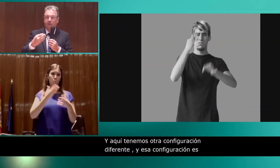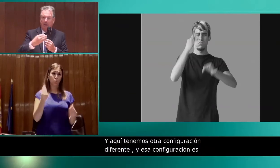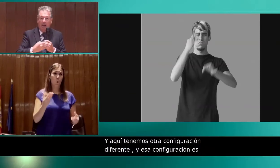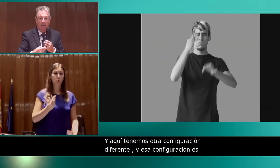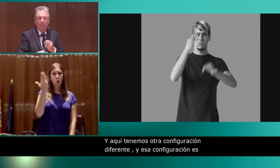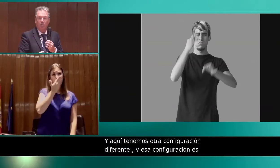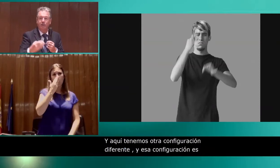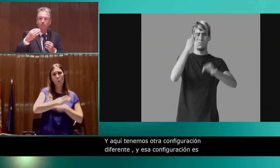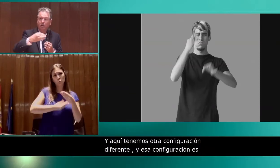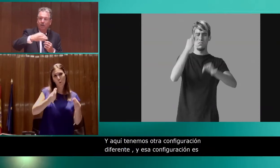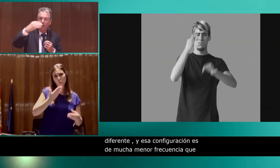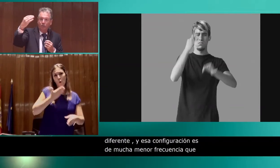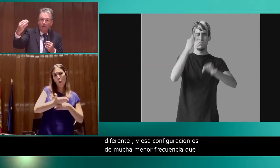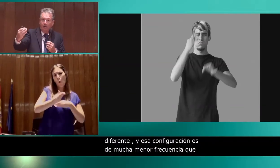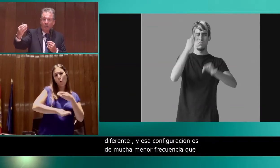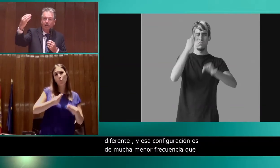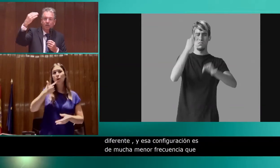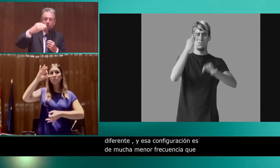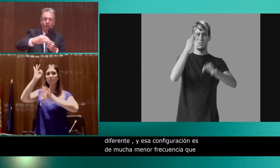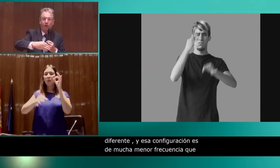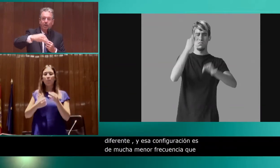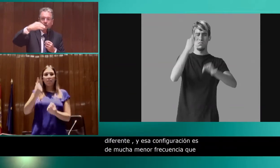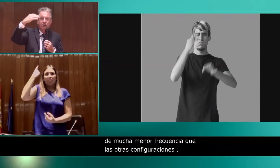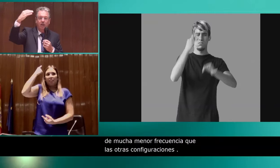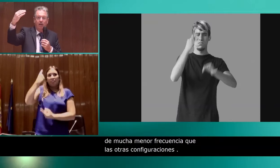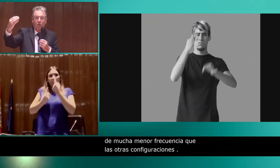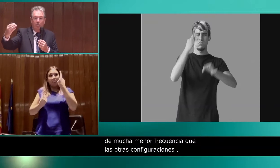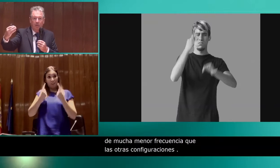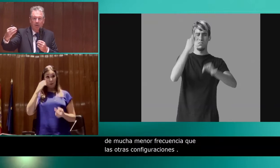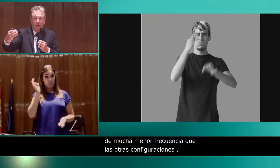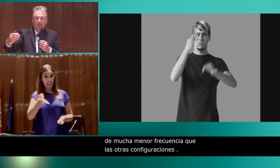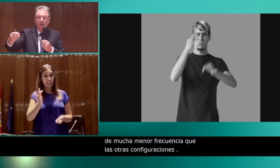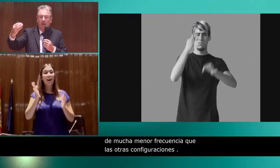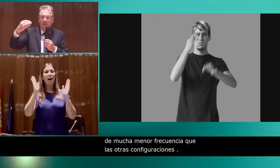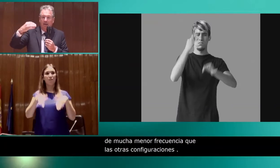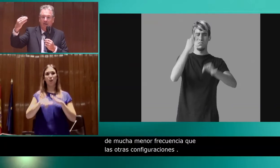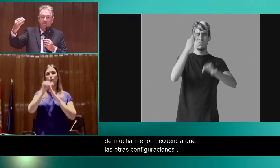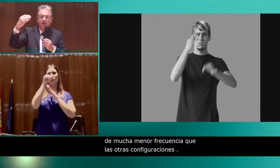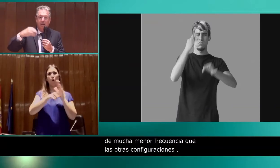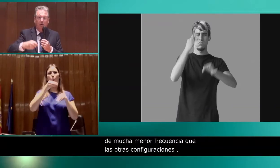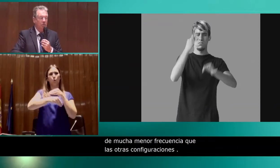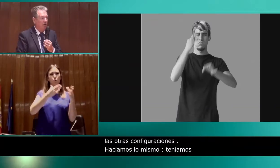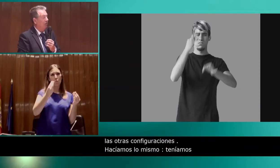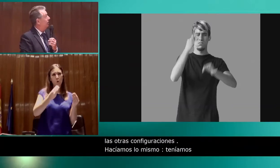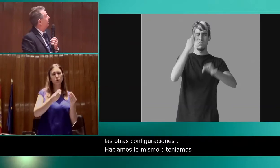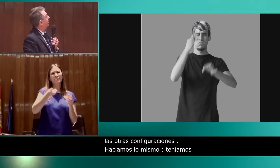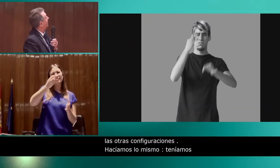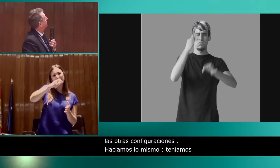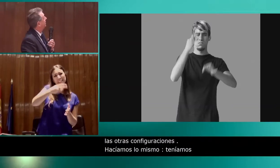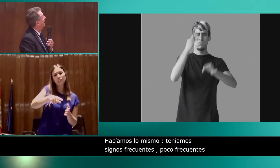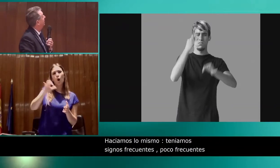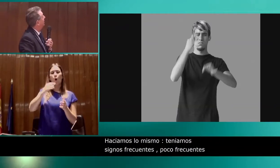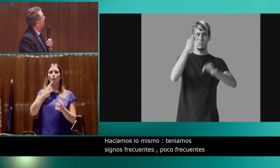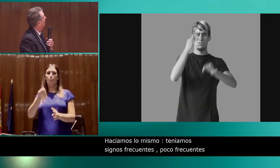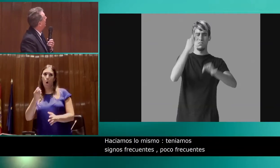Bueno, pues hacíamos lo mismo, teníamos signos frecuentes, poco frecuentes, con configuraciones de alta densidad o con configuraciones de